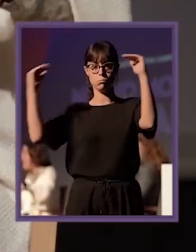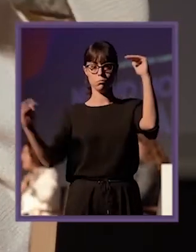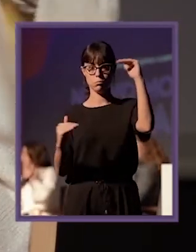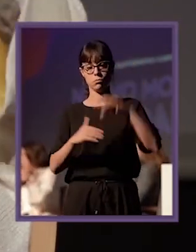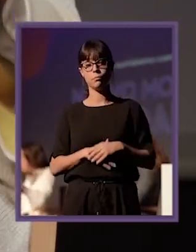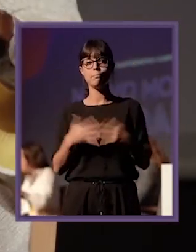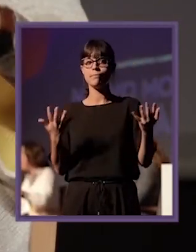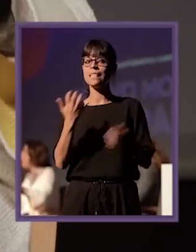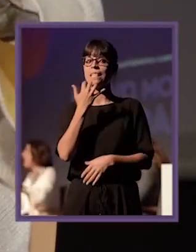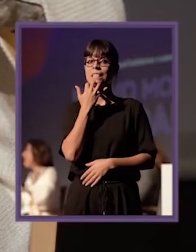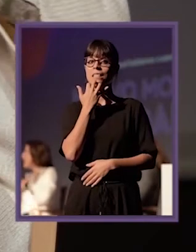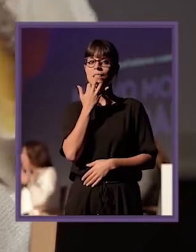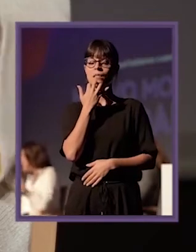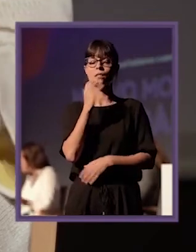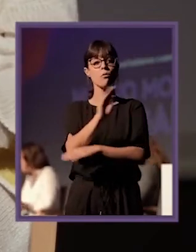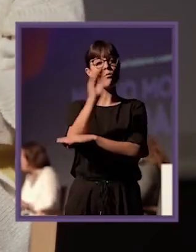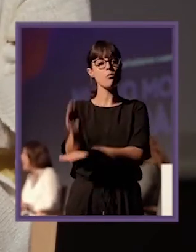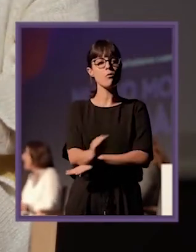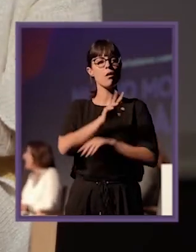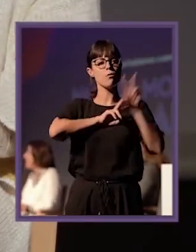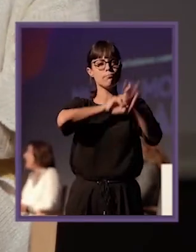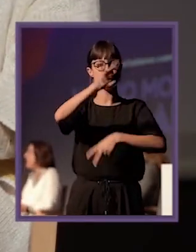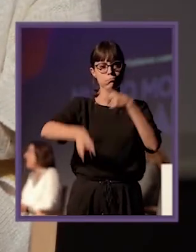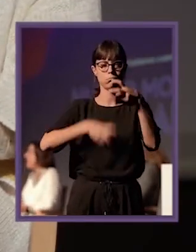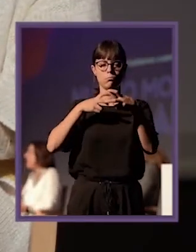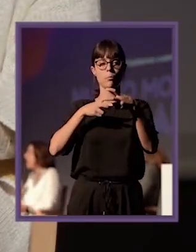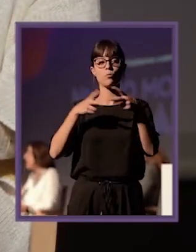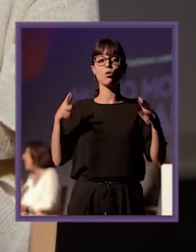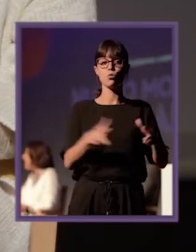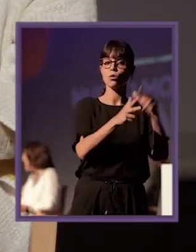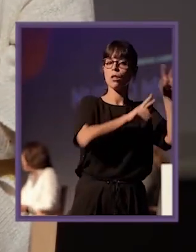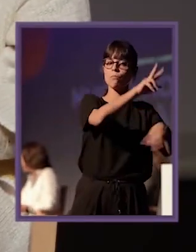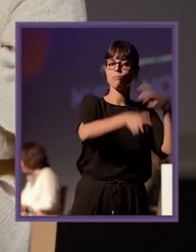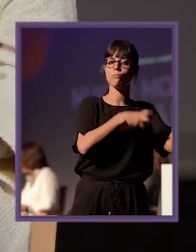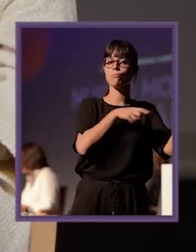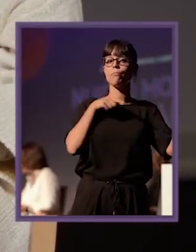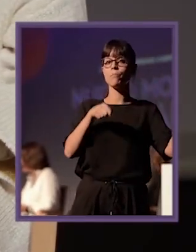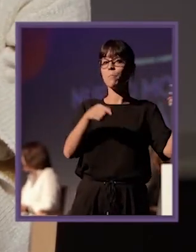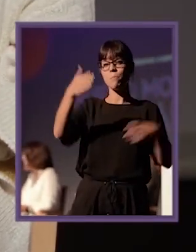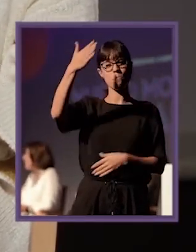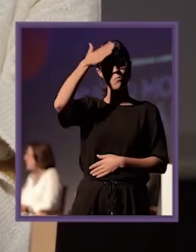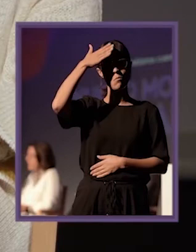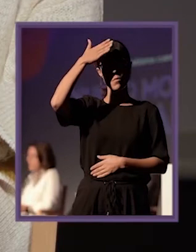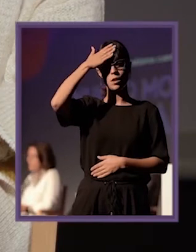reconstituir, revisar los cuidados, revisar nuestra propia civilización, tendremos que hacerla basada en uno de los principales